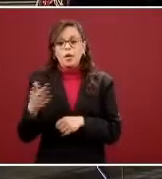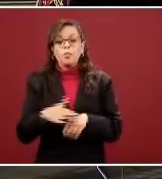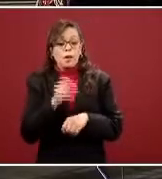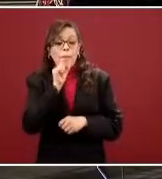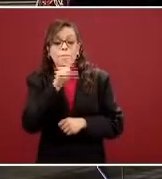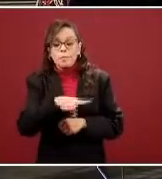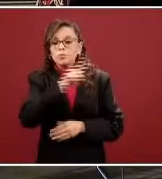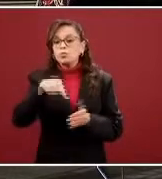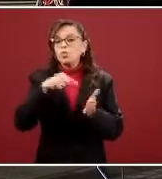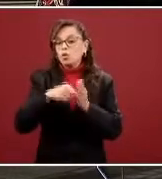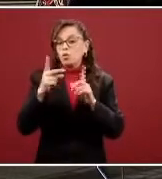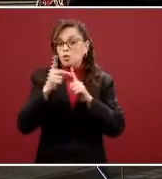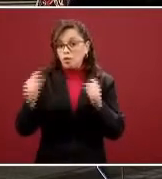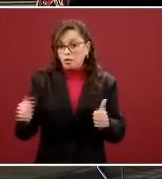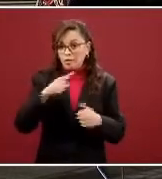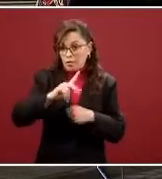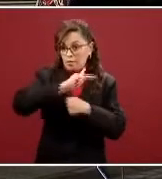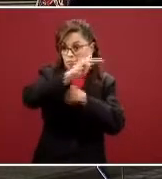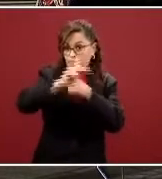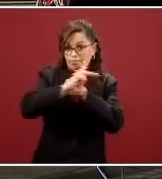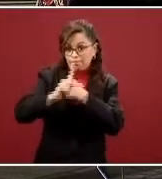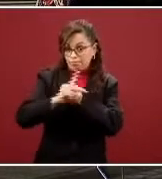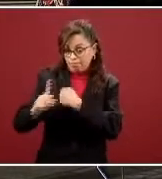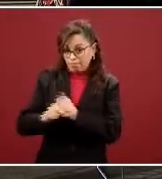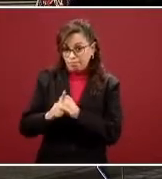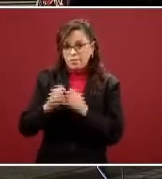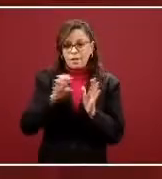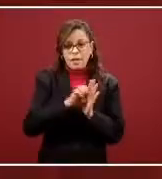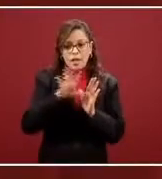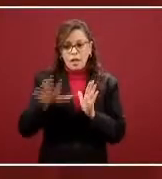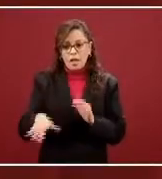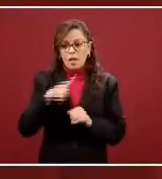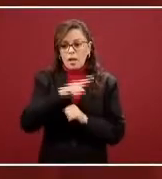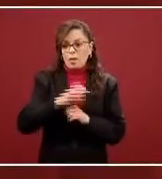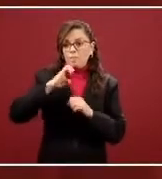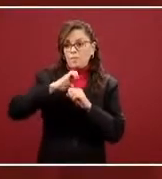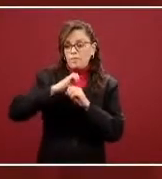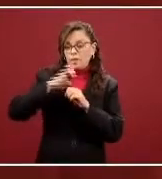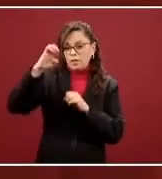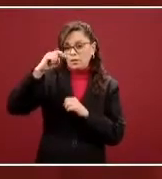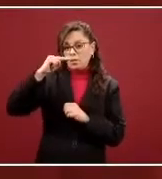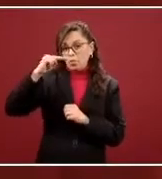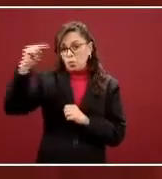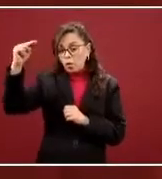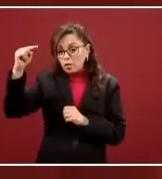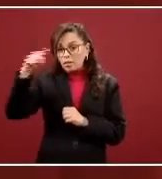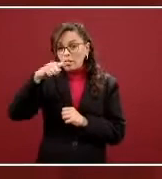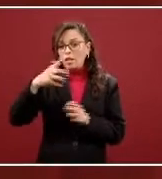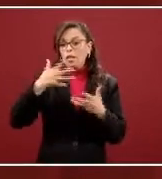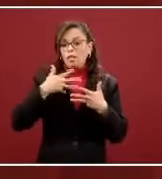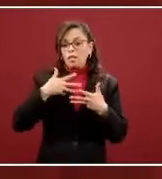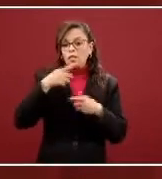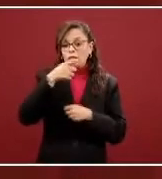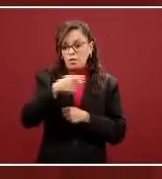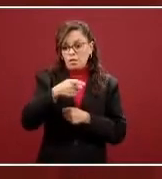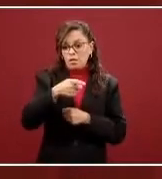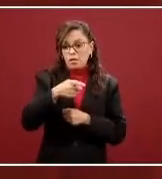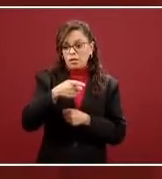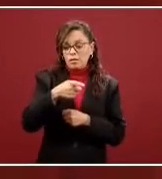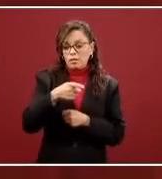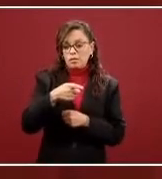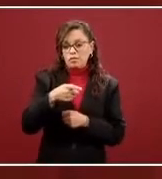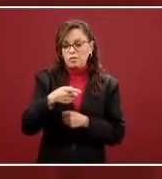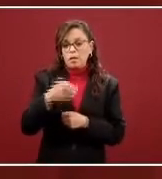geográfica para los países que, por ejemplo, en el hemisferio norte nos encontramos en este momento terminando